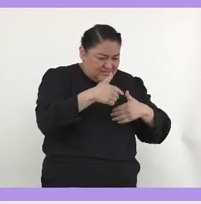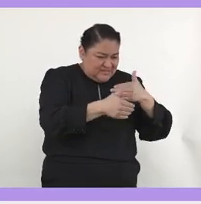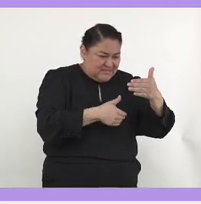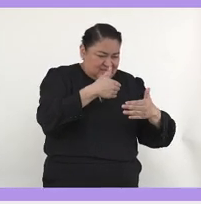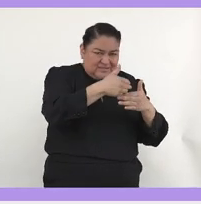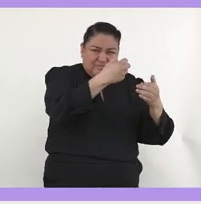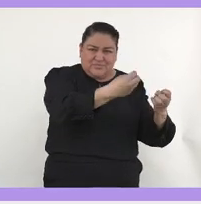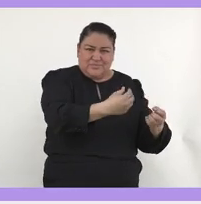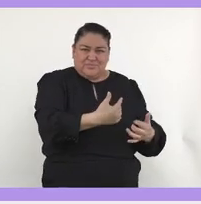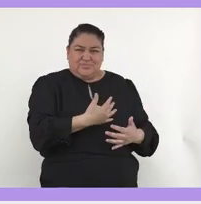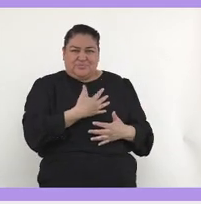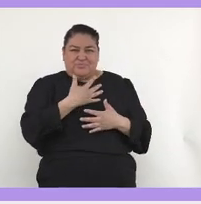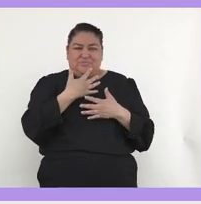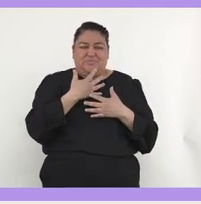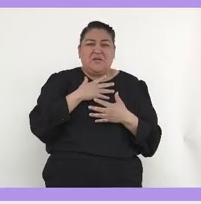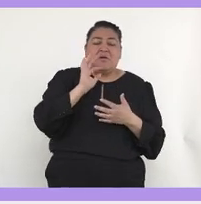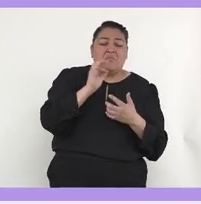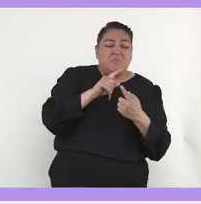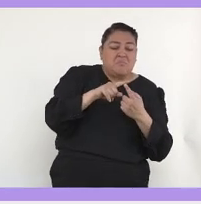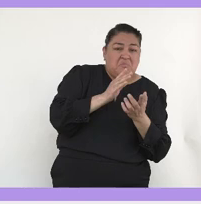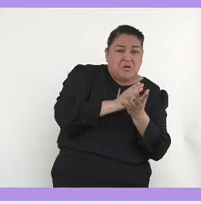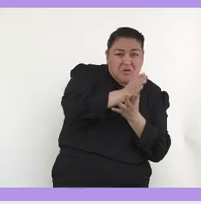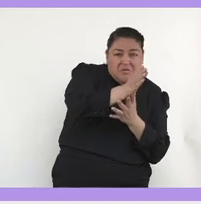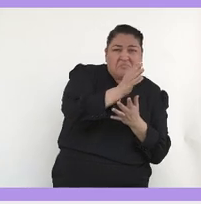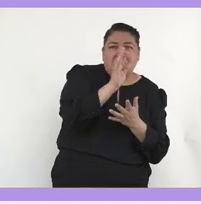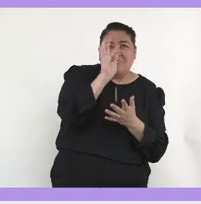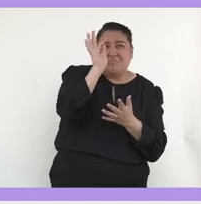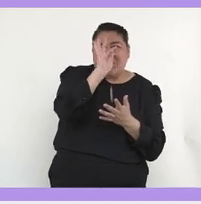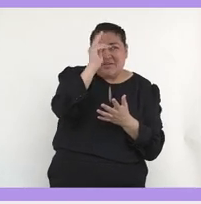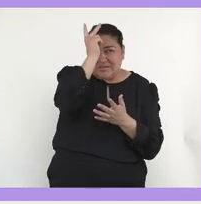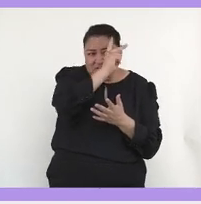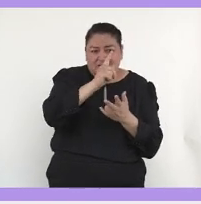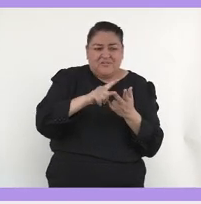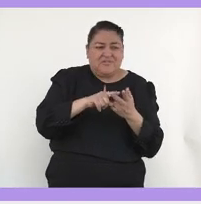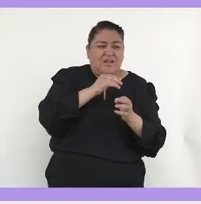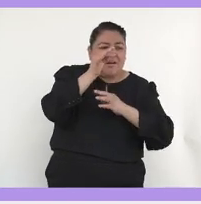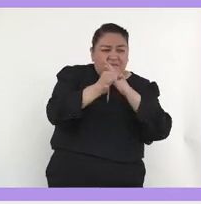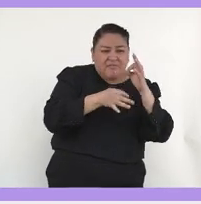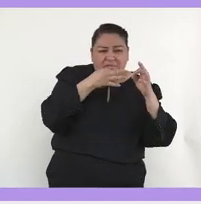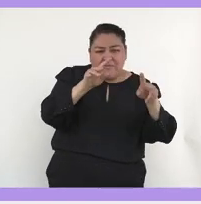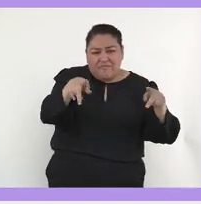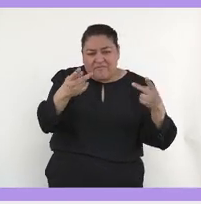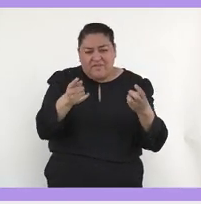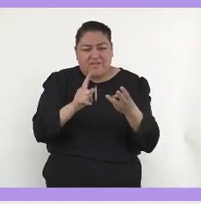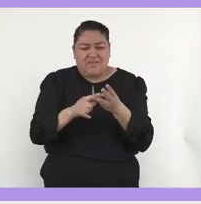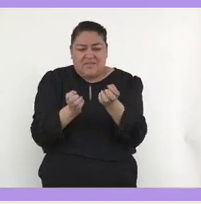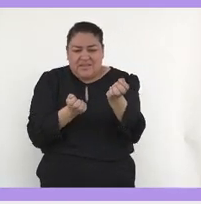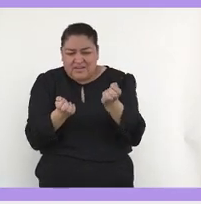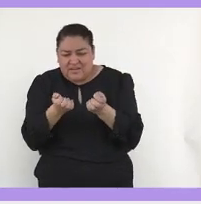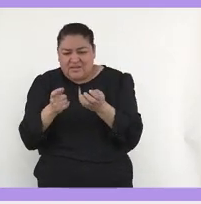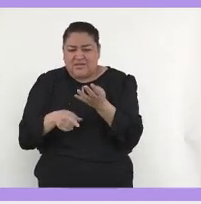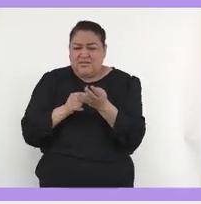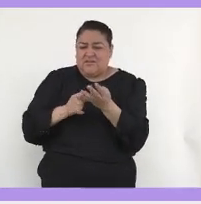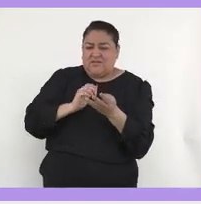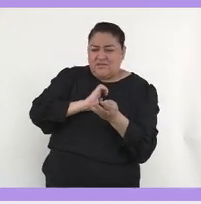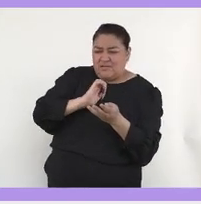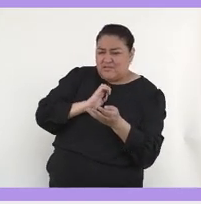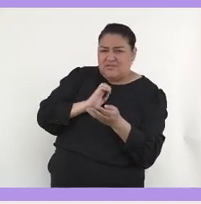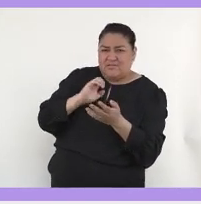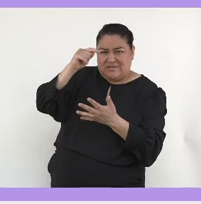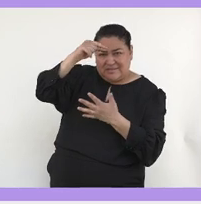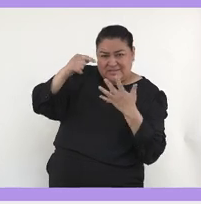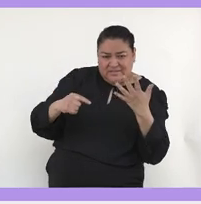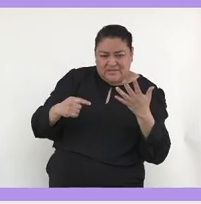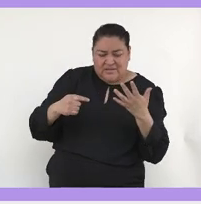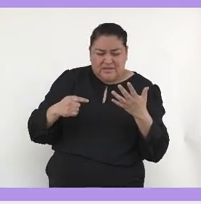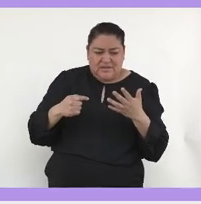desde el área de psicología desde el área de marketing de publicidad los preparadores físicos tenemos que devolverle todo